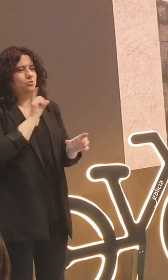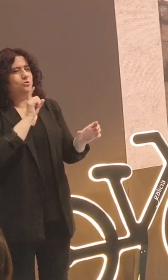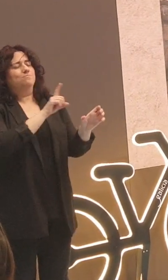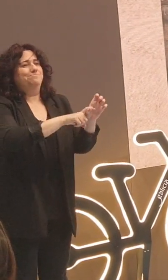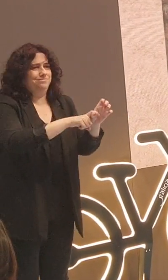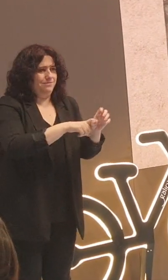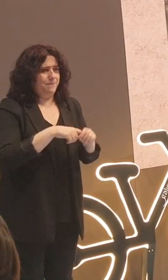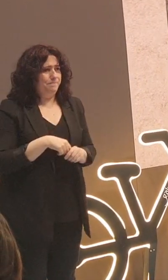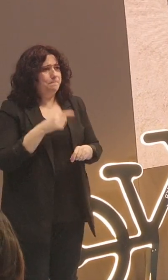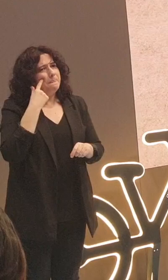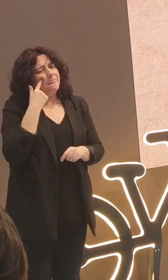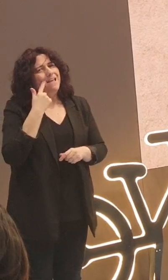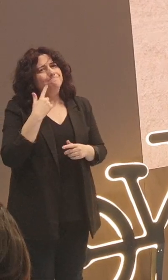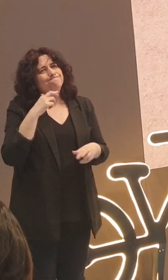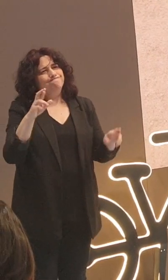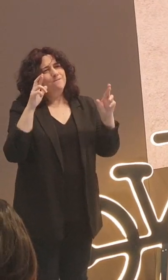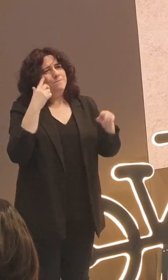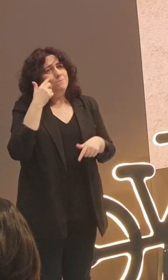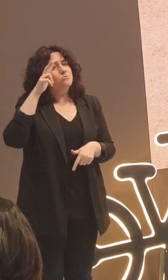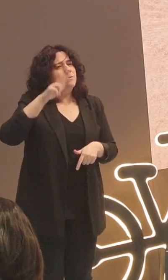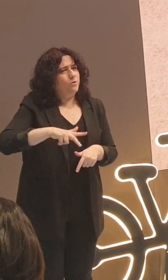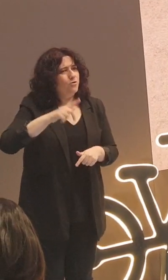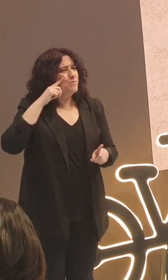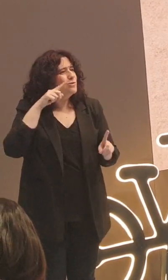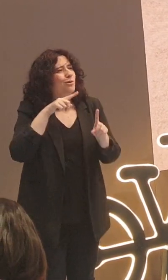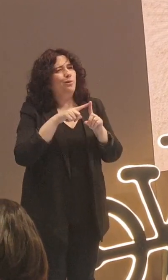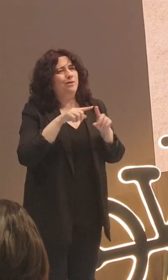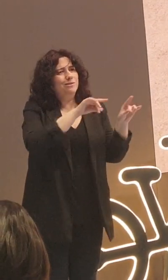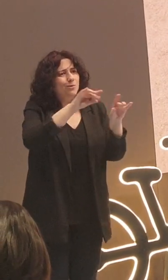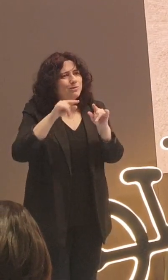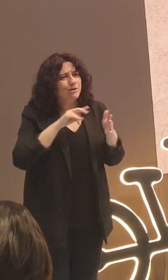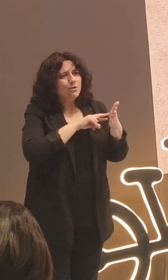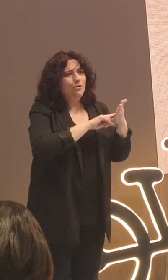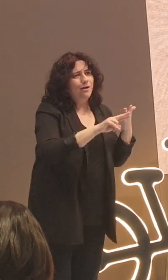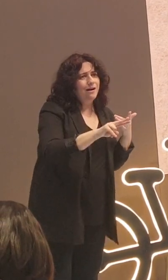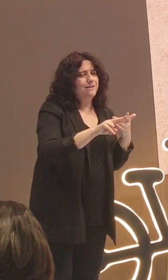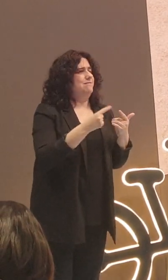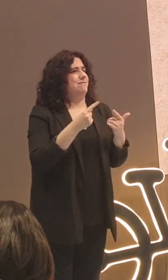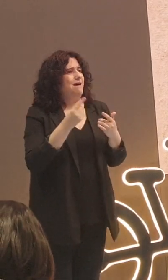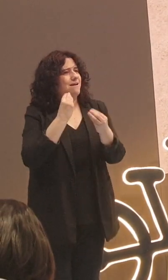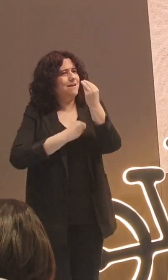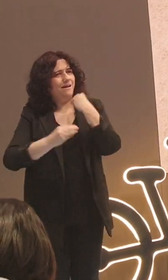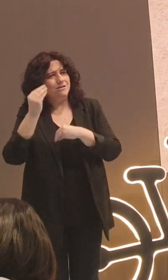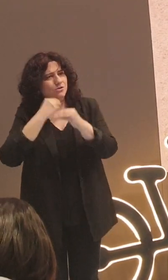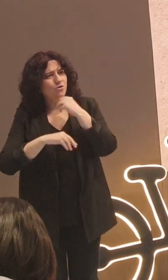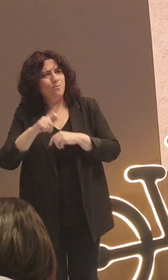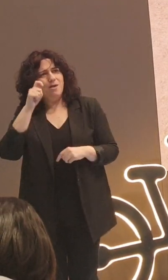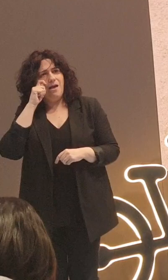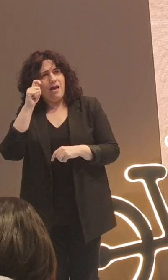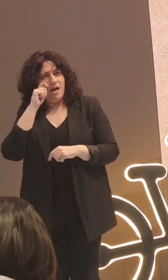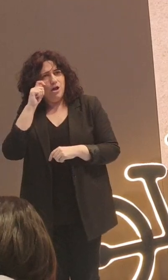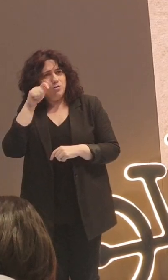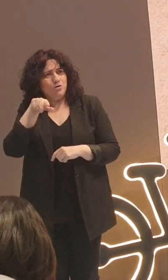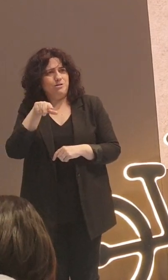para el territorio, para Galicia y en general para la gastronomía y el turismo de este país. Así que, alcalde,